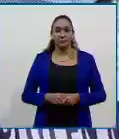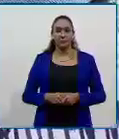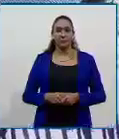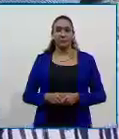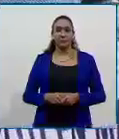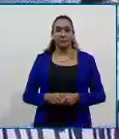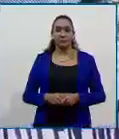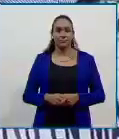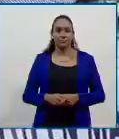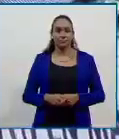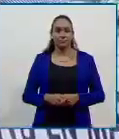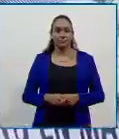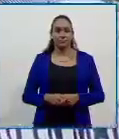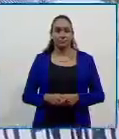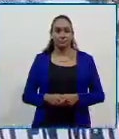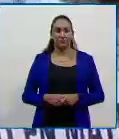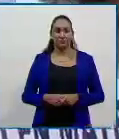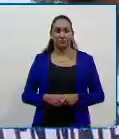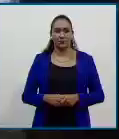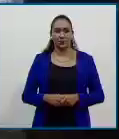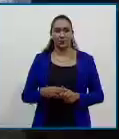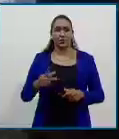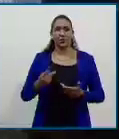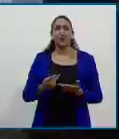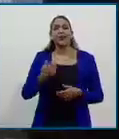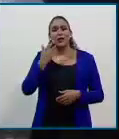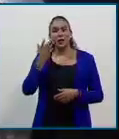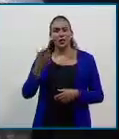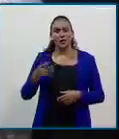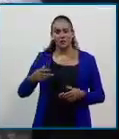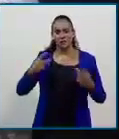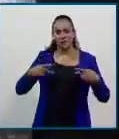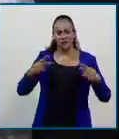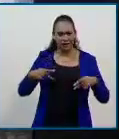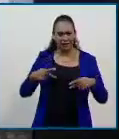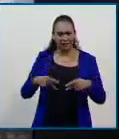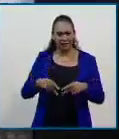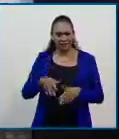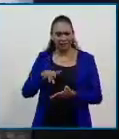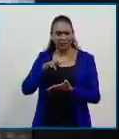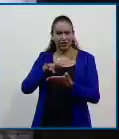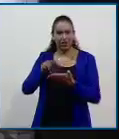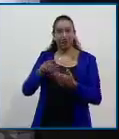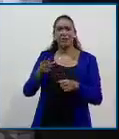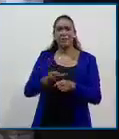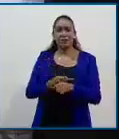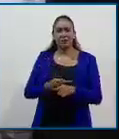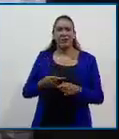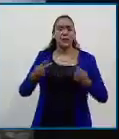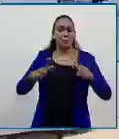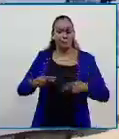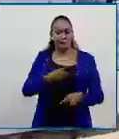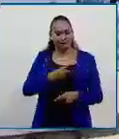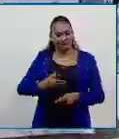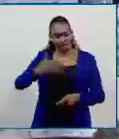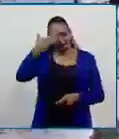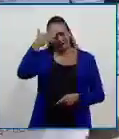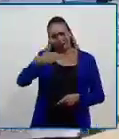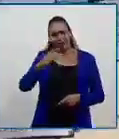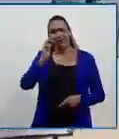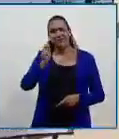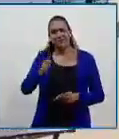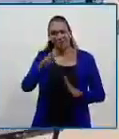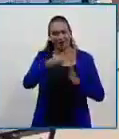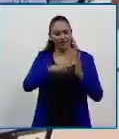contrapesos no hay democracia. Si el pueblo se informa, no pasa la reforma.